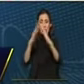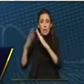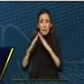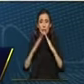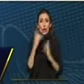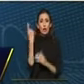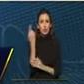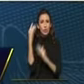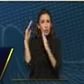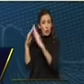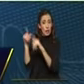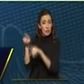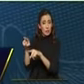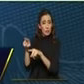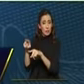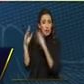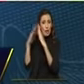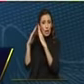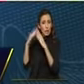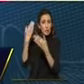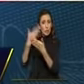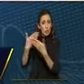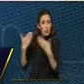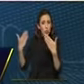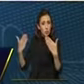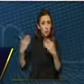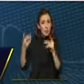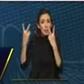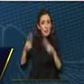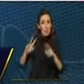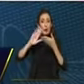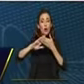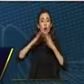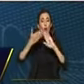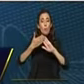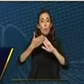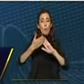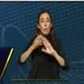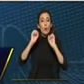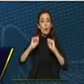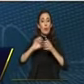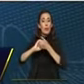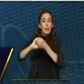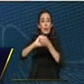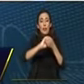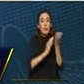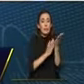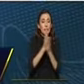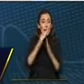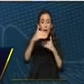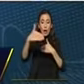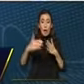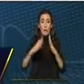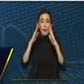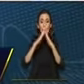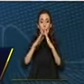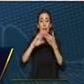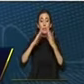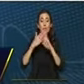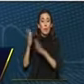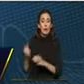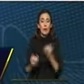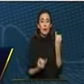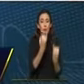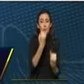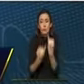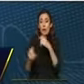son casas, decía, no solo son casas, son comunidades con todos los servicios, canchas, casa comunal, huertos y áreas